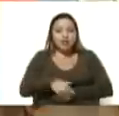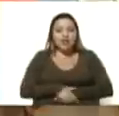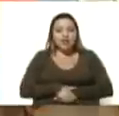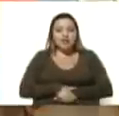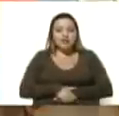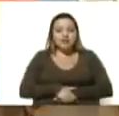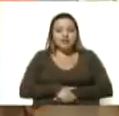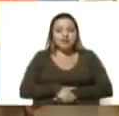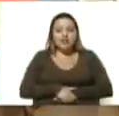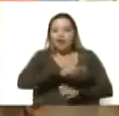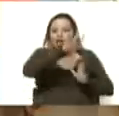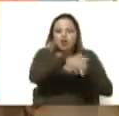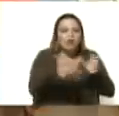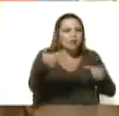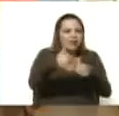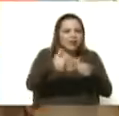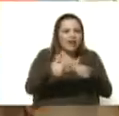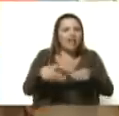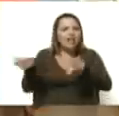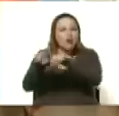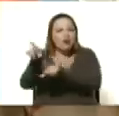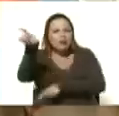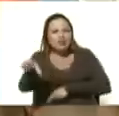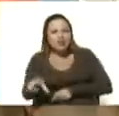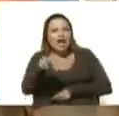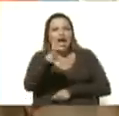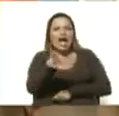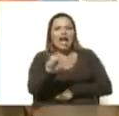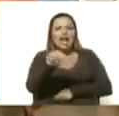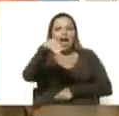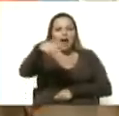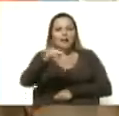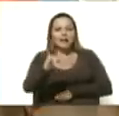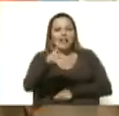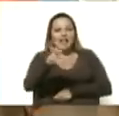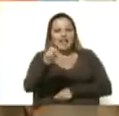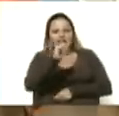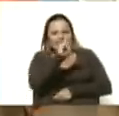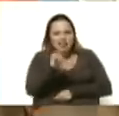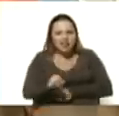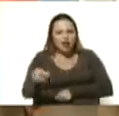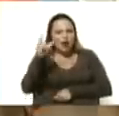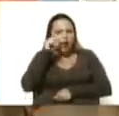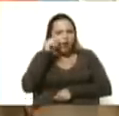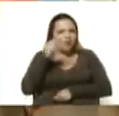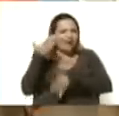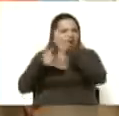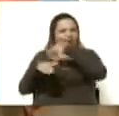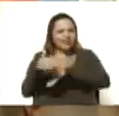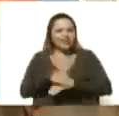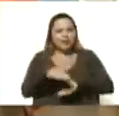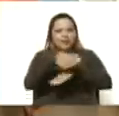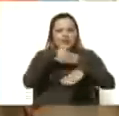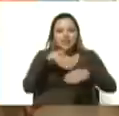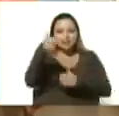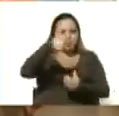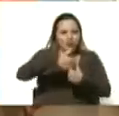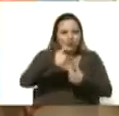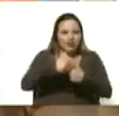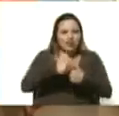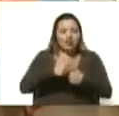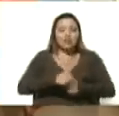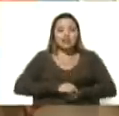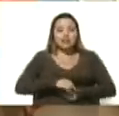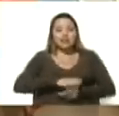corrupción petrolera, como Ramírez pretende hacer. Un hombre que defalcó PDVSA, que la destruyó con sus secuaces, que son ya